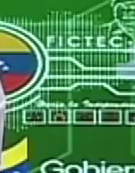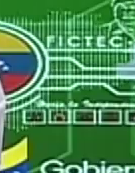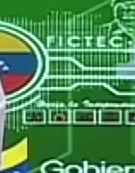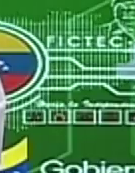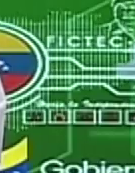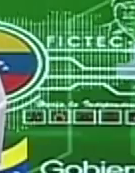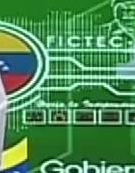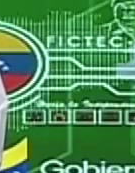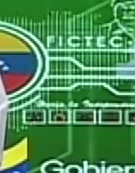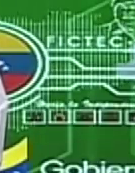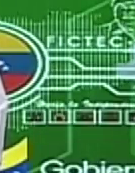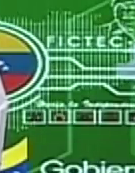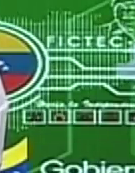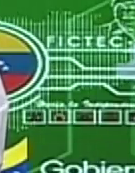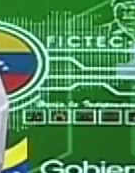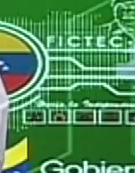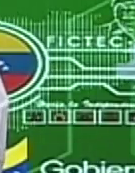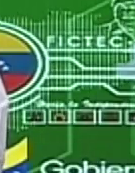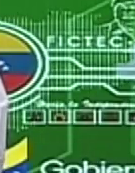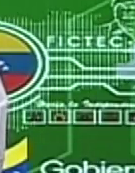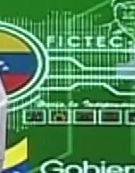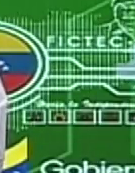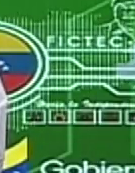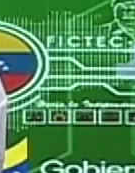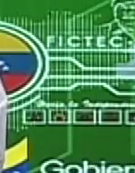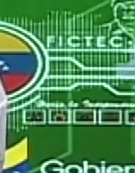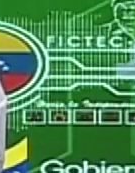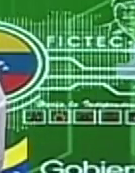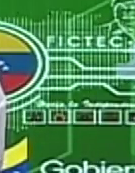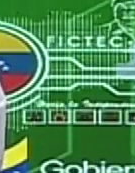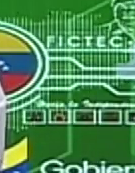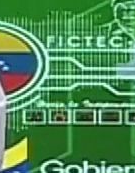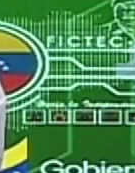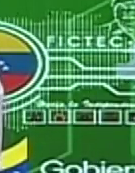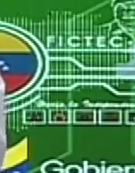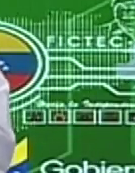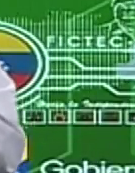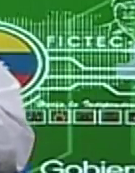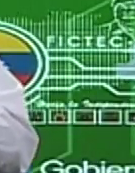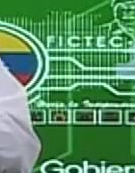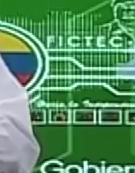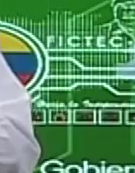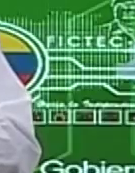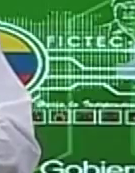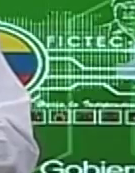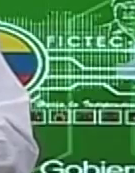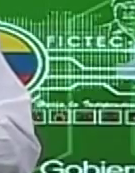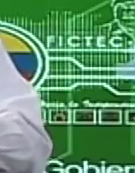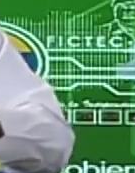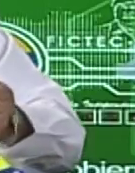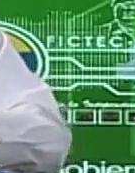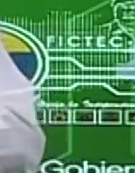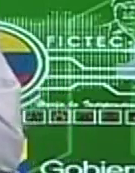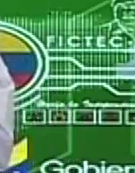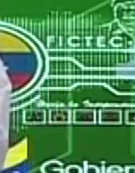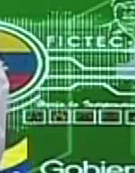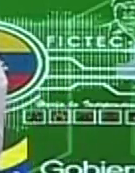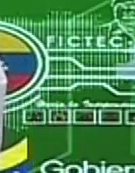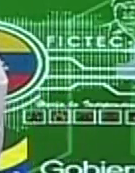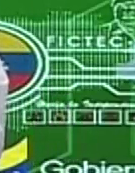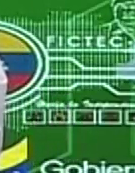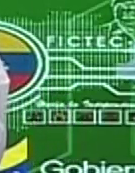más avanzada en tecnología de telecomunicaciones del mundo entero. Y ya van